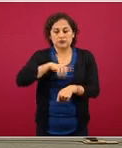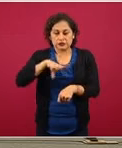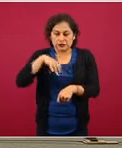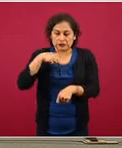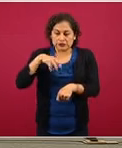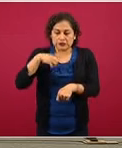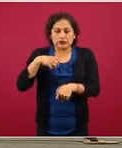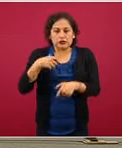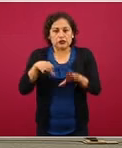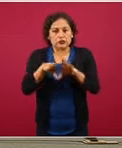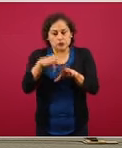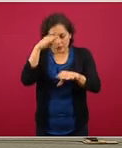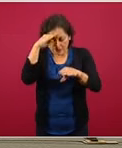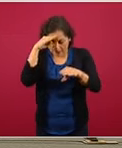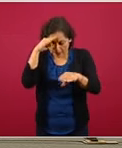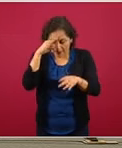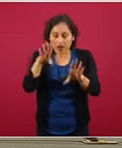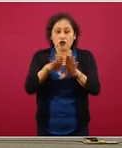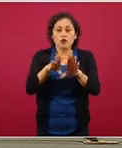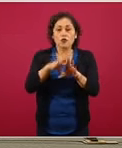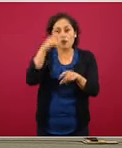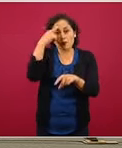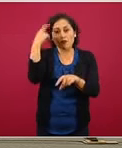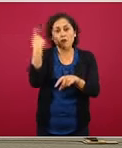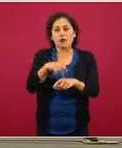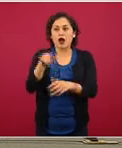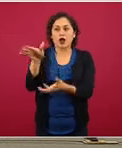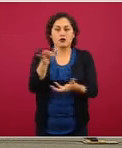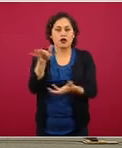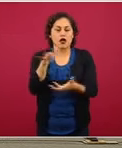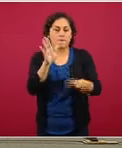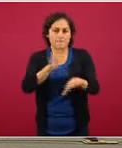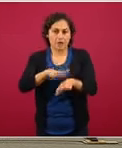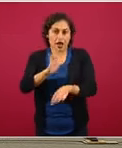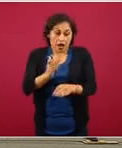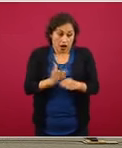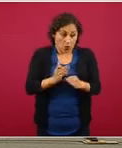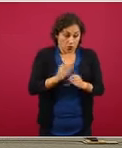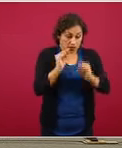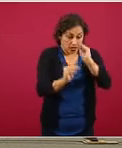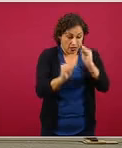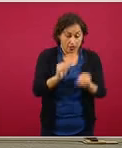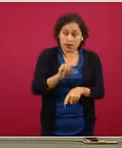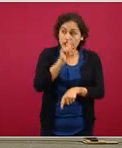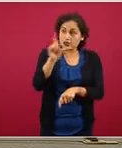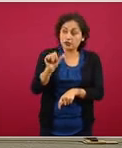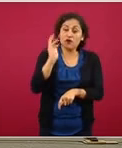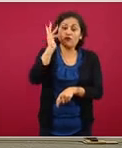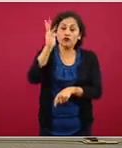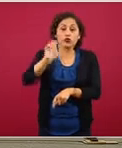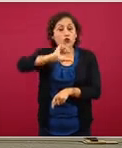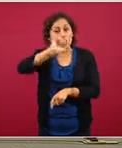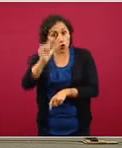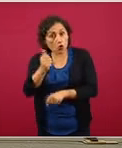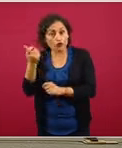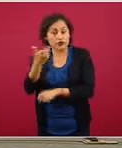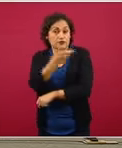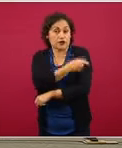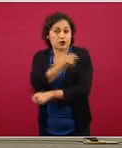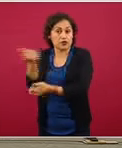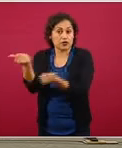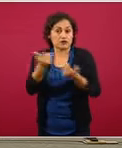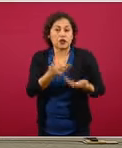para poder incrementar esta infraestructura para cuando lleguen otras vacunas, y también para